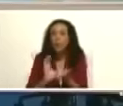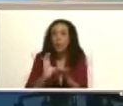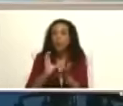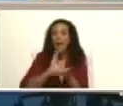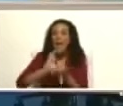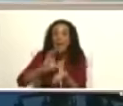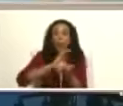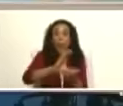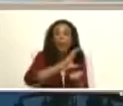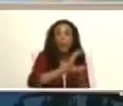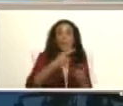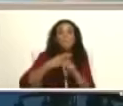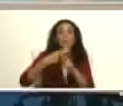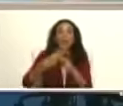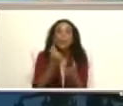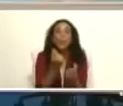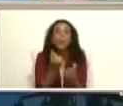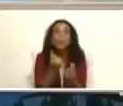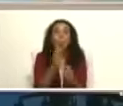crédito de